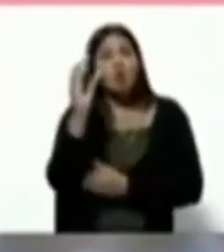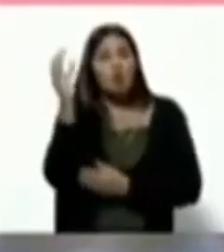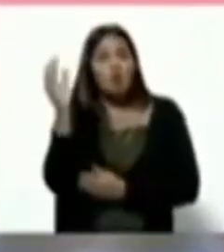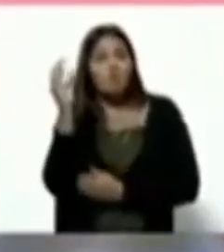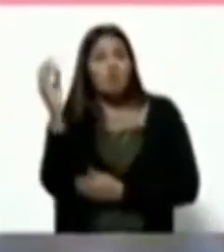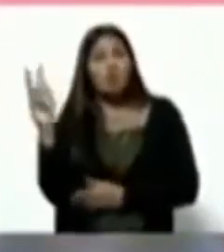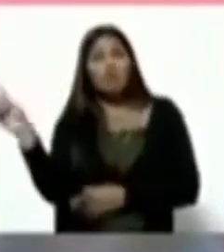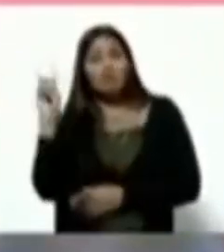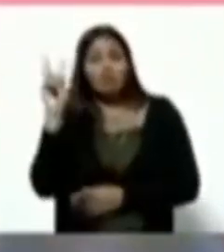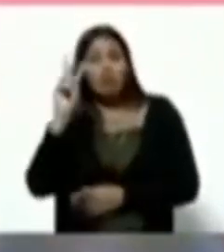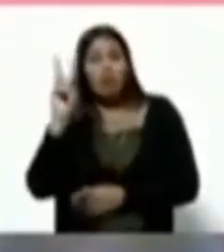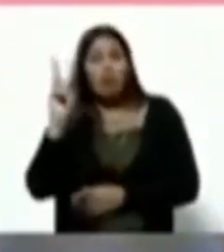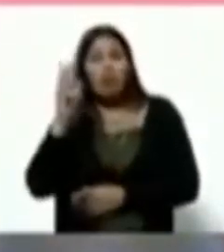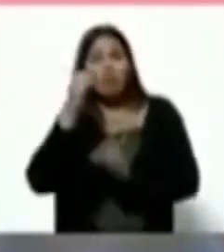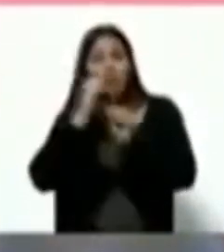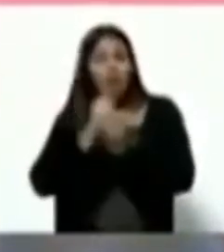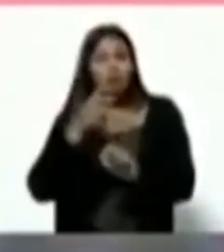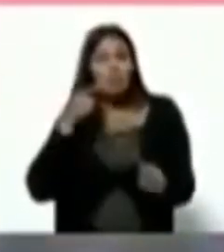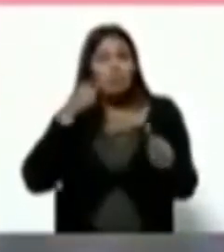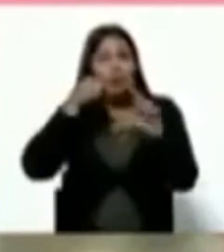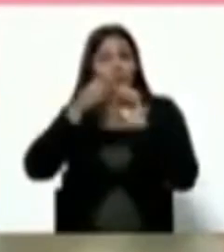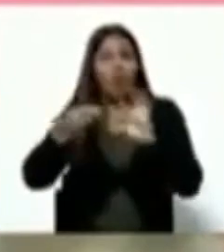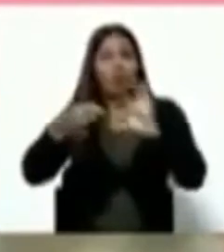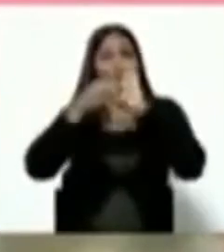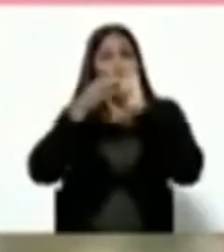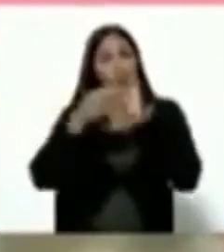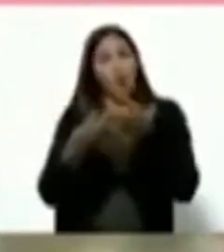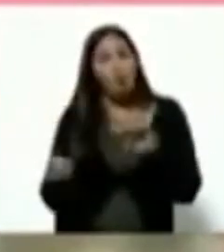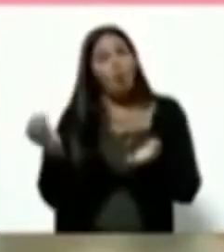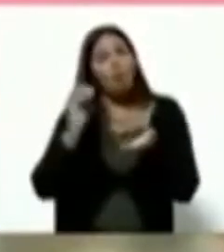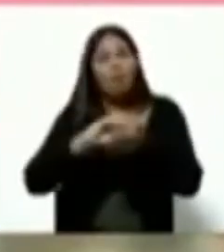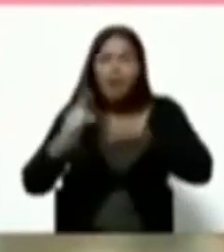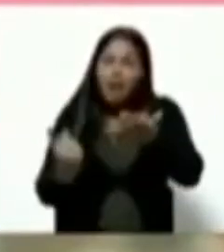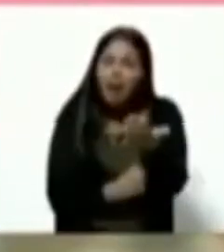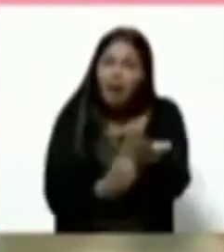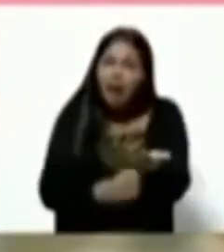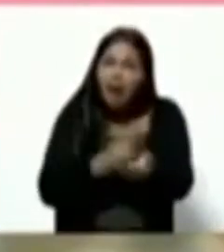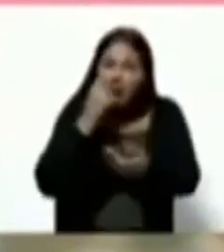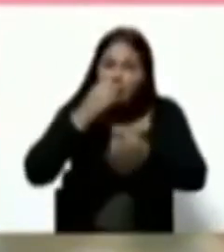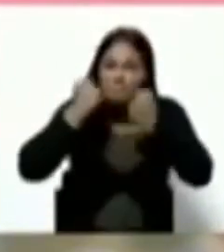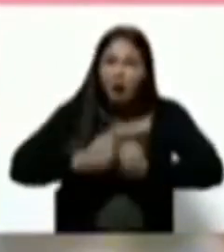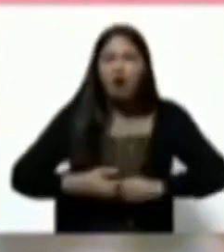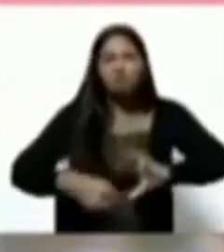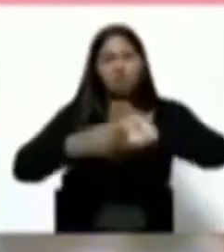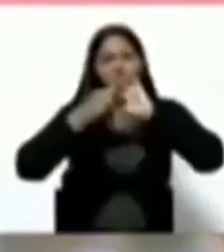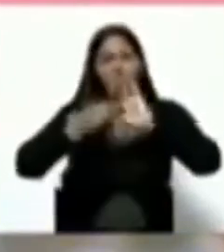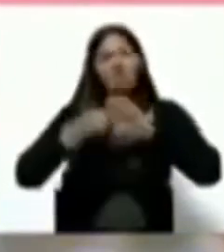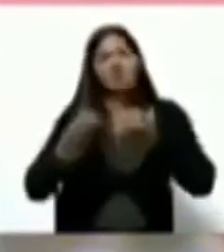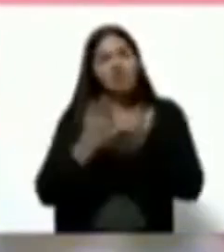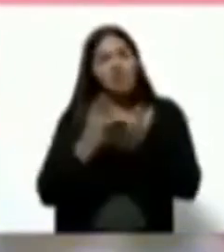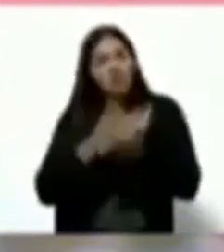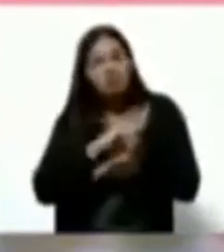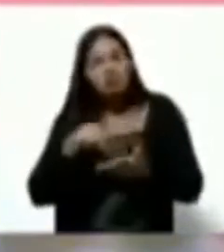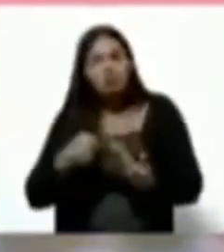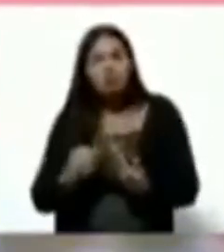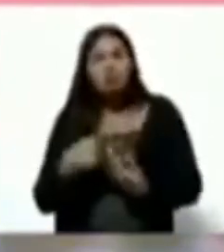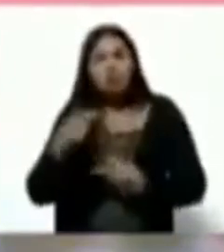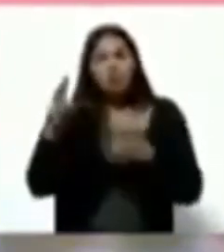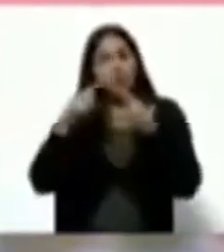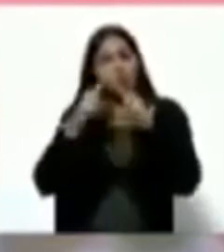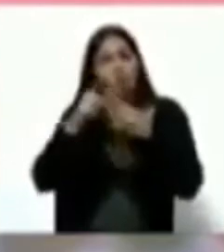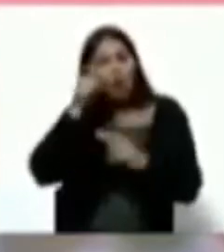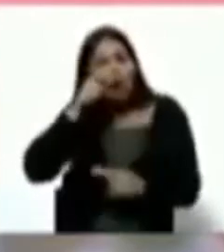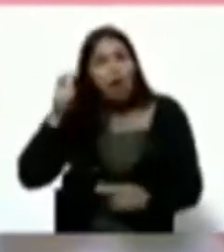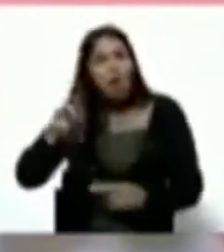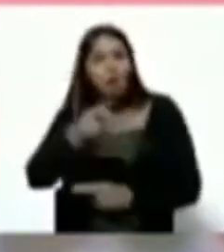venezolano van a volver a ser hermanos, lo que han sido, lo que hemos sido. Yo que he conocido al pueblo venezolano,